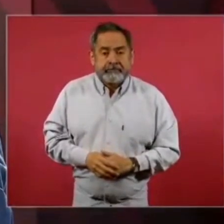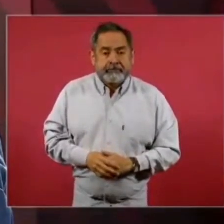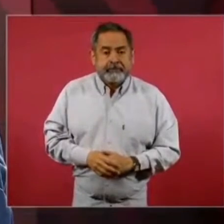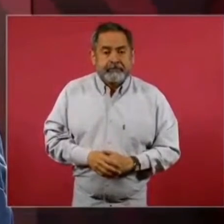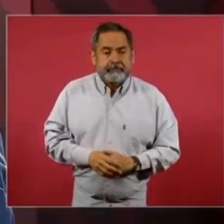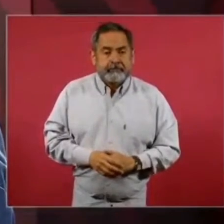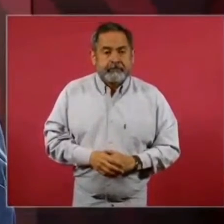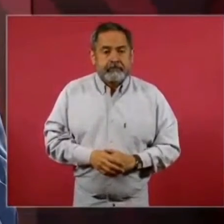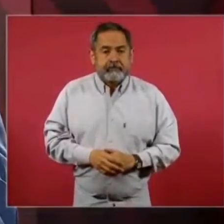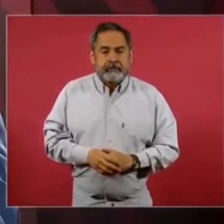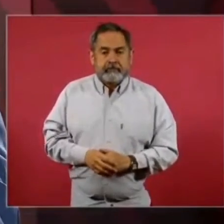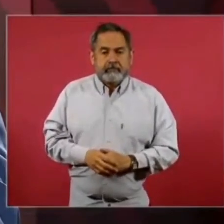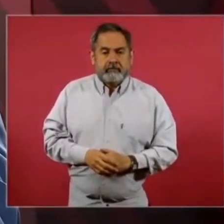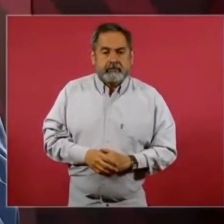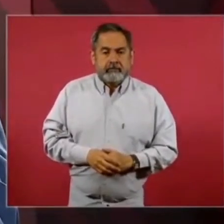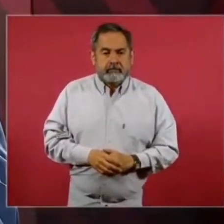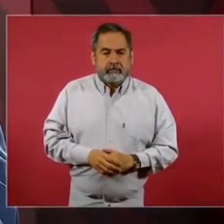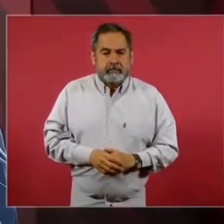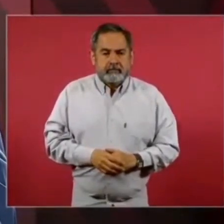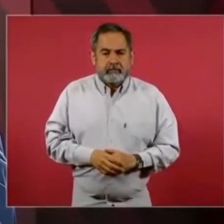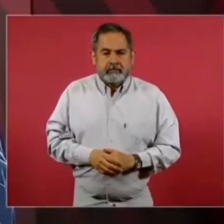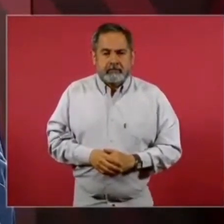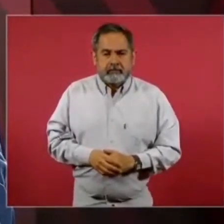este igual